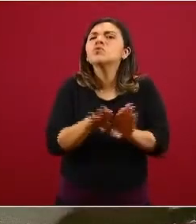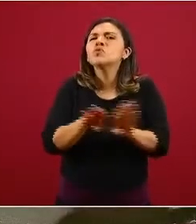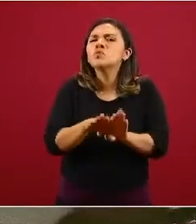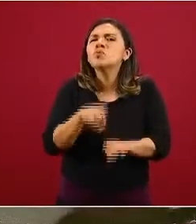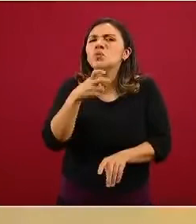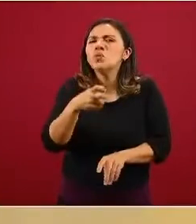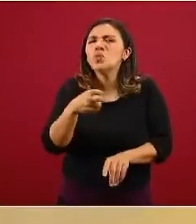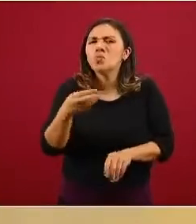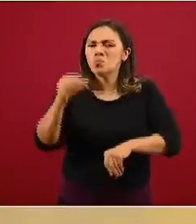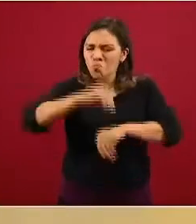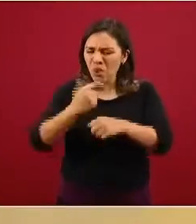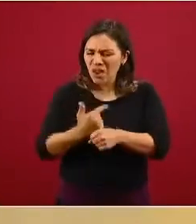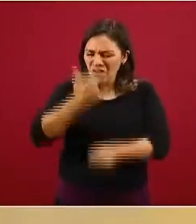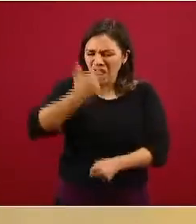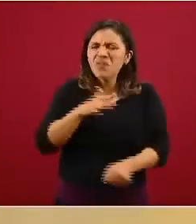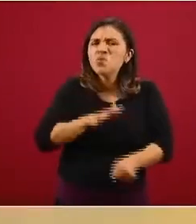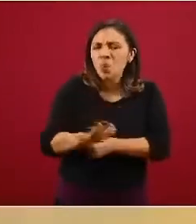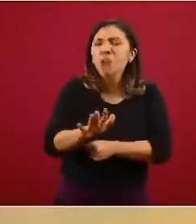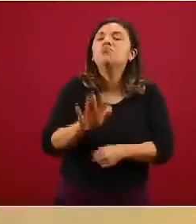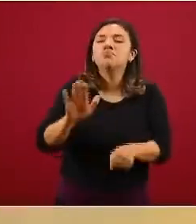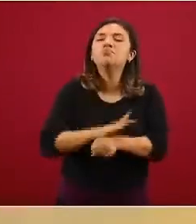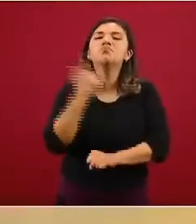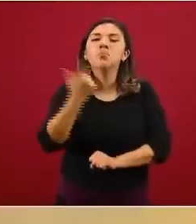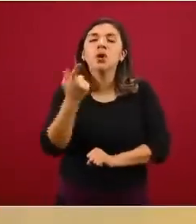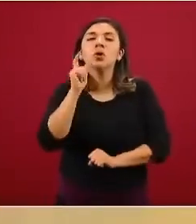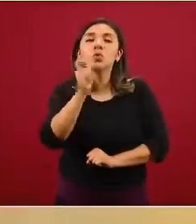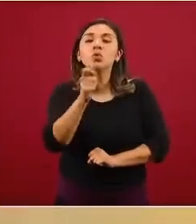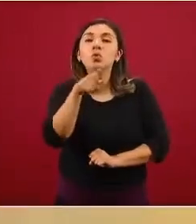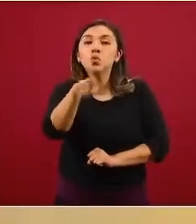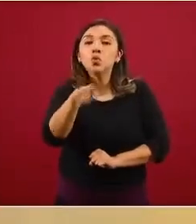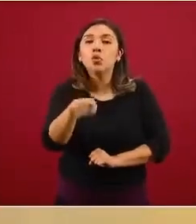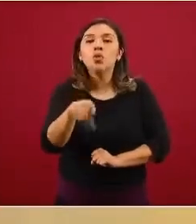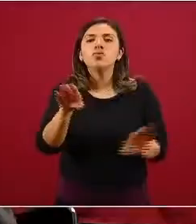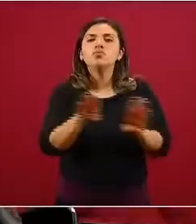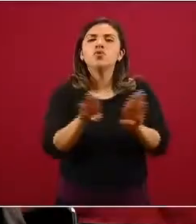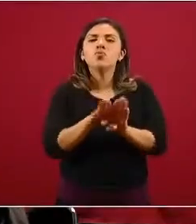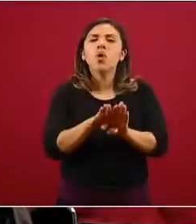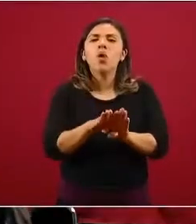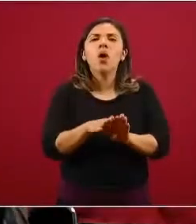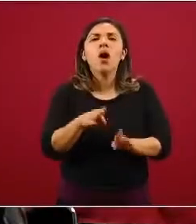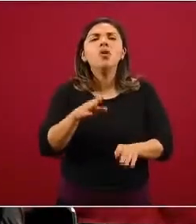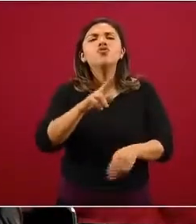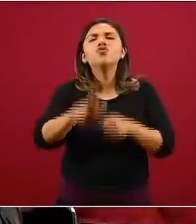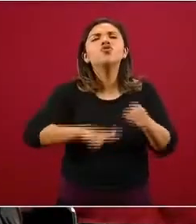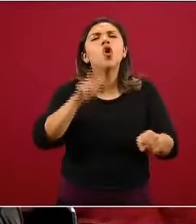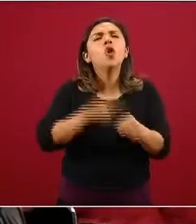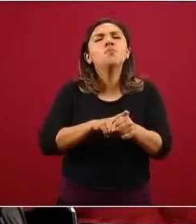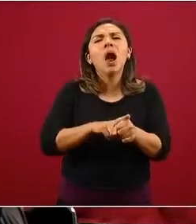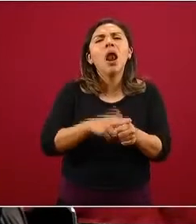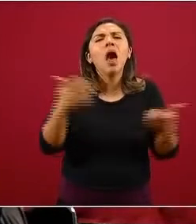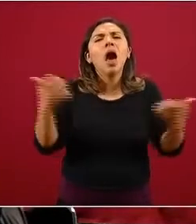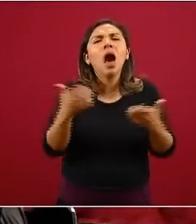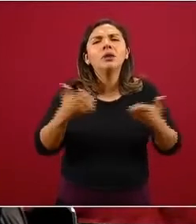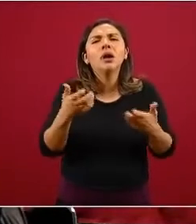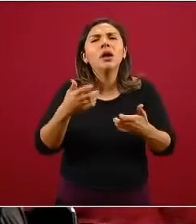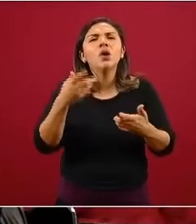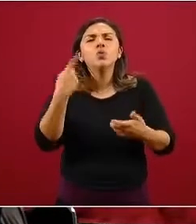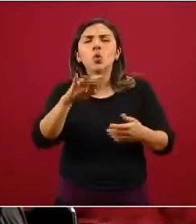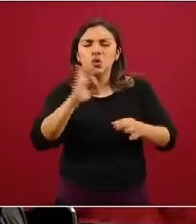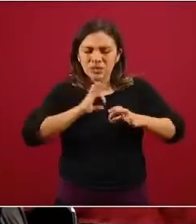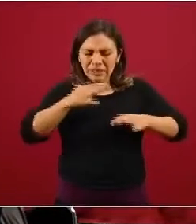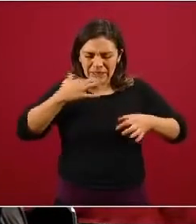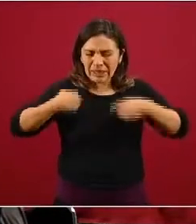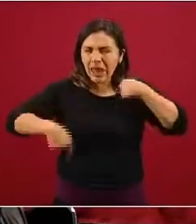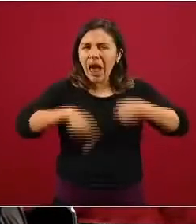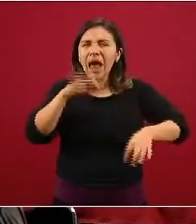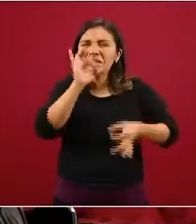por el cual nos pone en riesgo se debe a que se interrumpe la expulsión normal de los restos